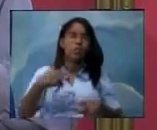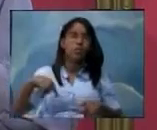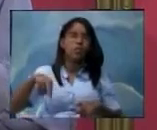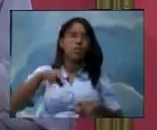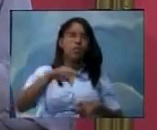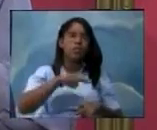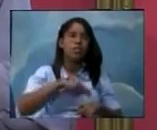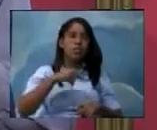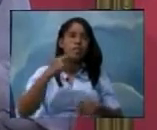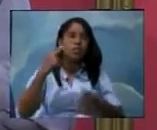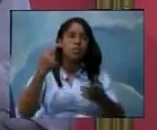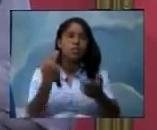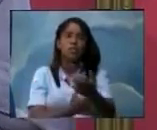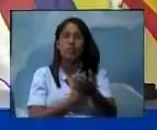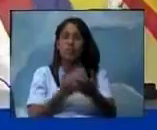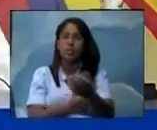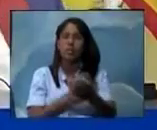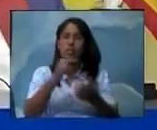hermana